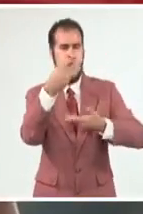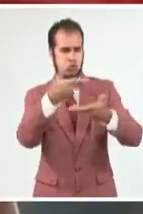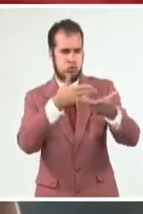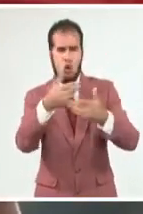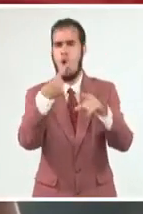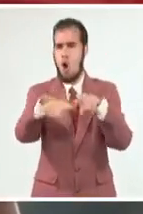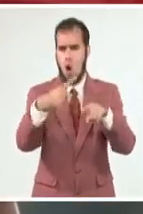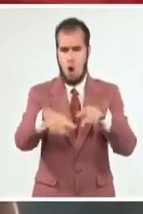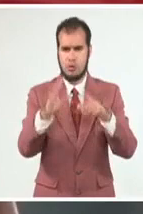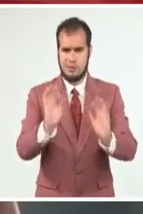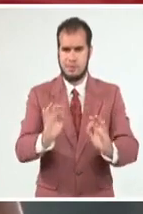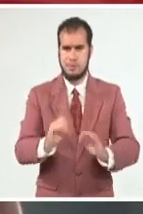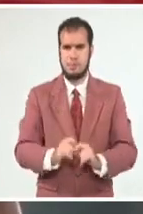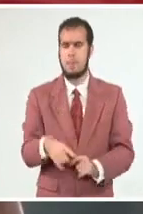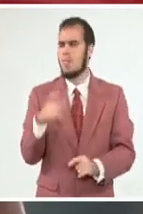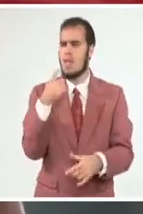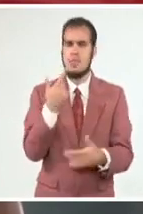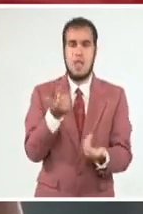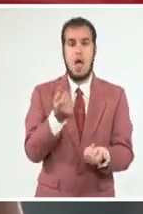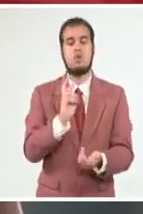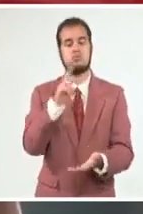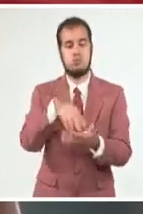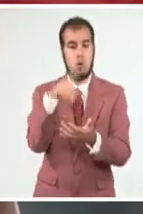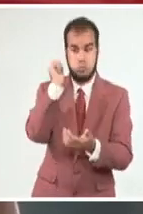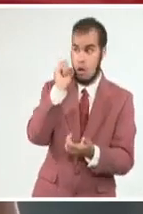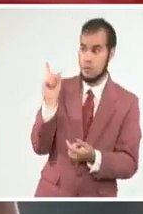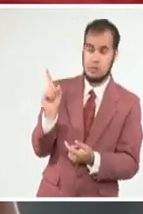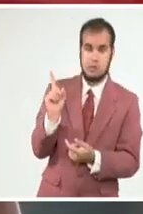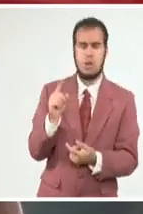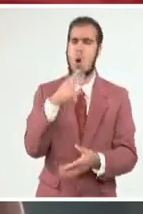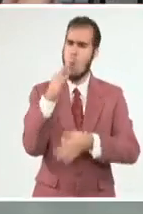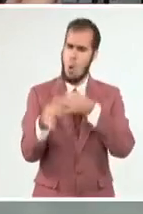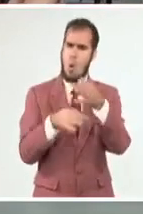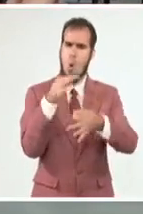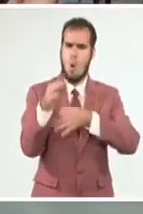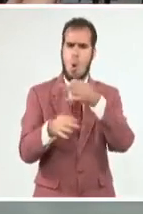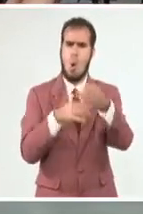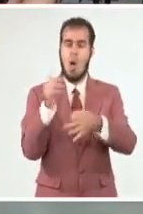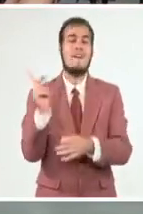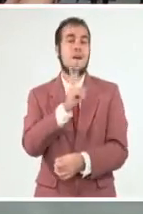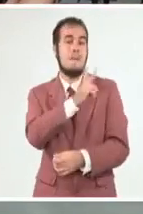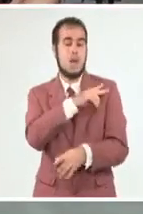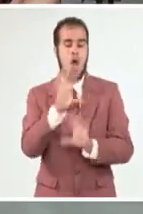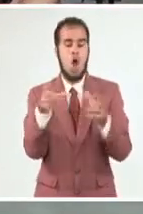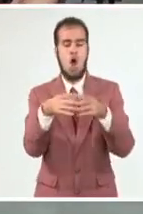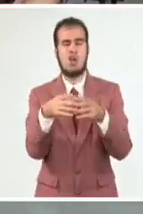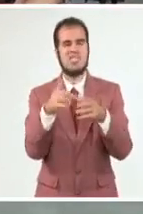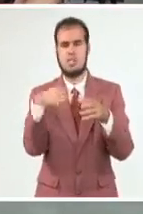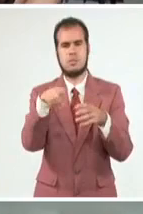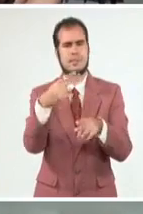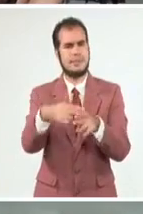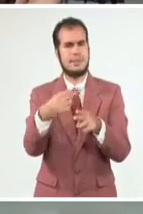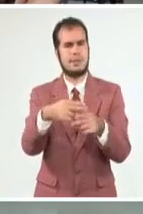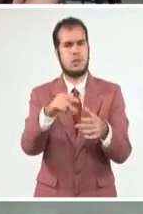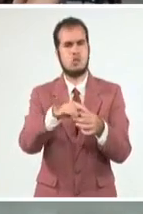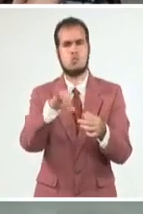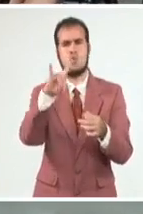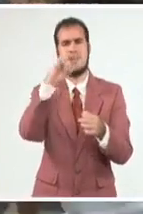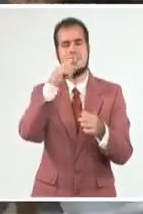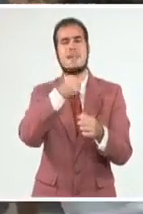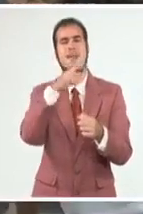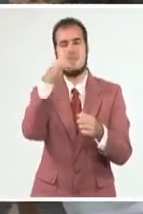Con gran emoción se escucharon las palabras de Yoandra Velázquez Nápoles, presidenta del Consejo Popular La Guinera, en el municipio de Arroyo